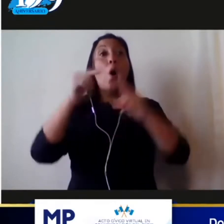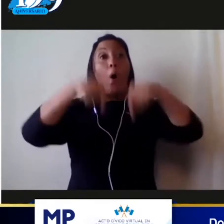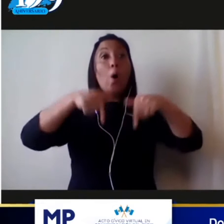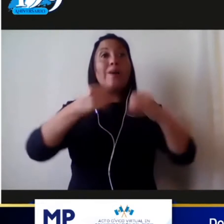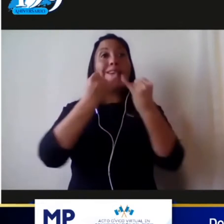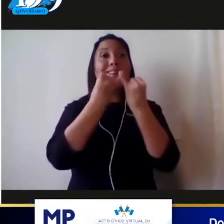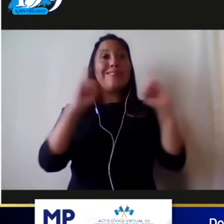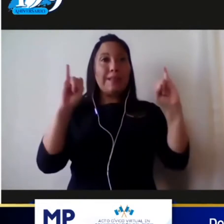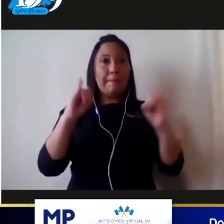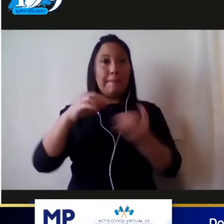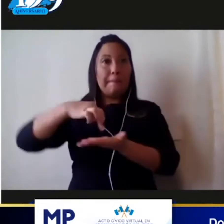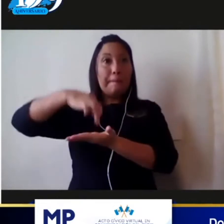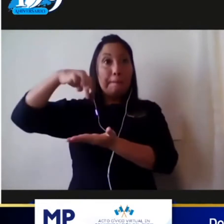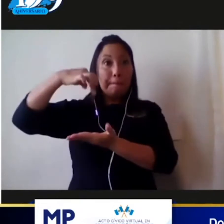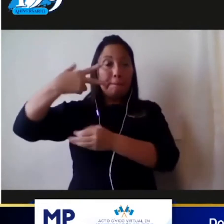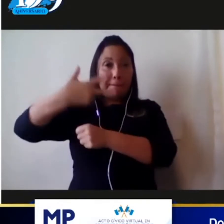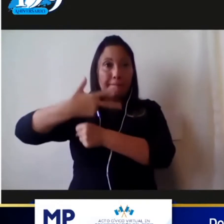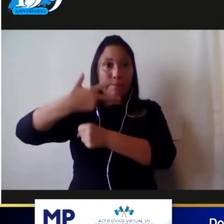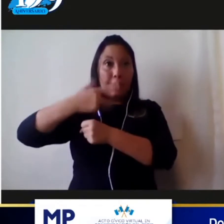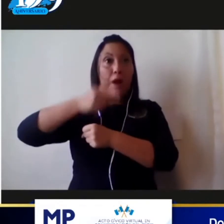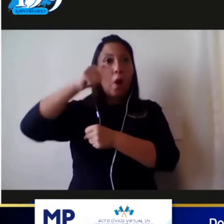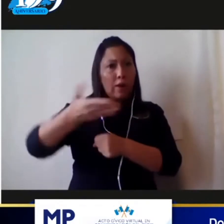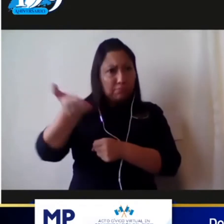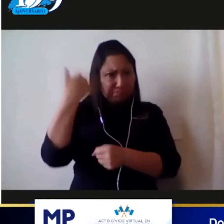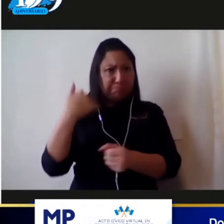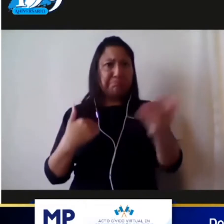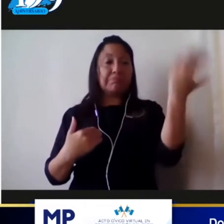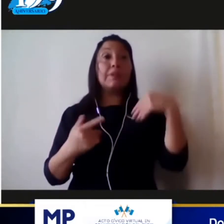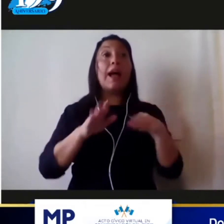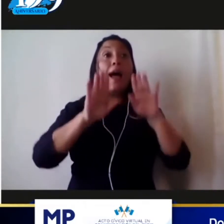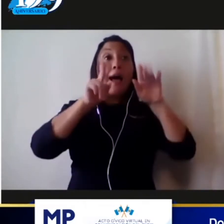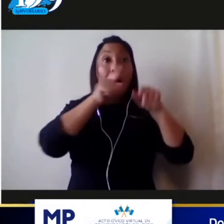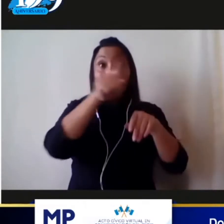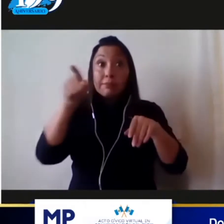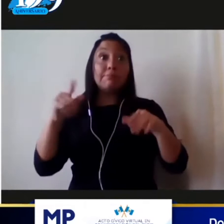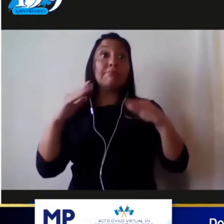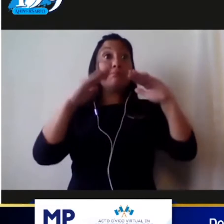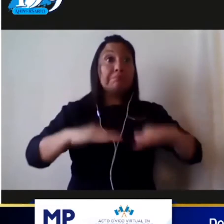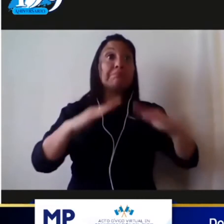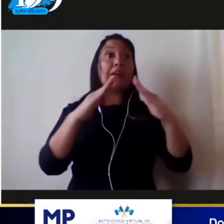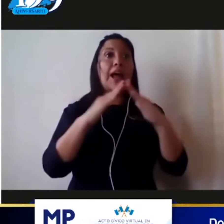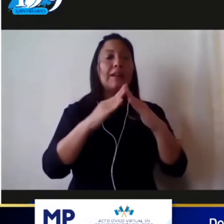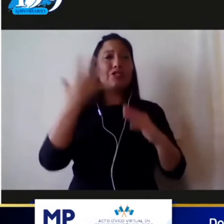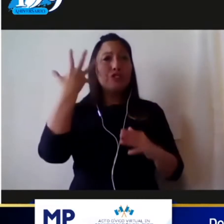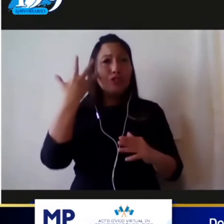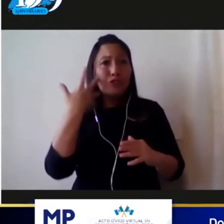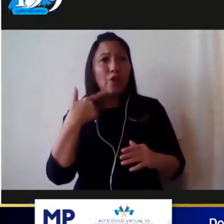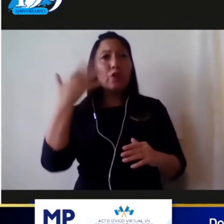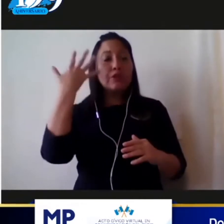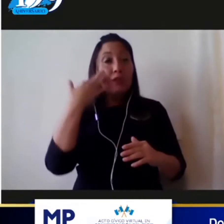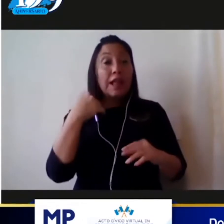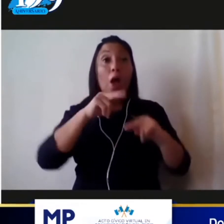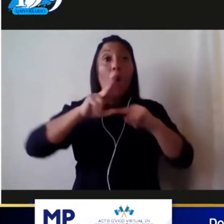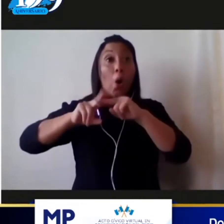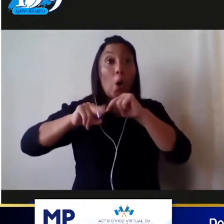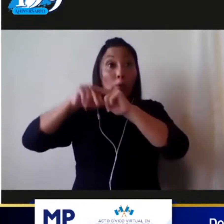independencia como país, por lo que les invito a que desde nuestros espacios, día a día, construyamos